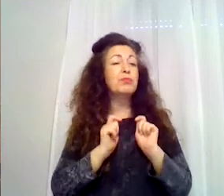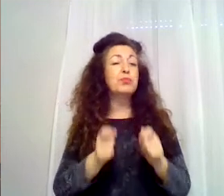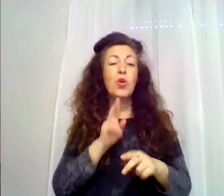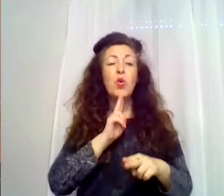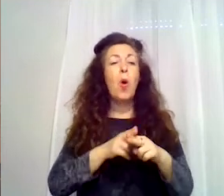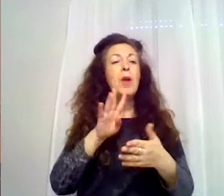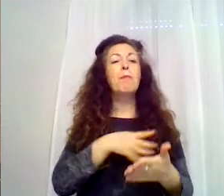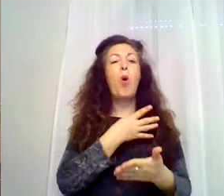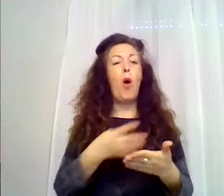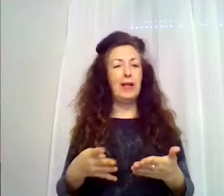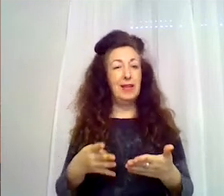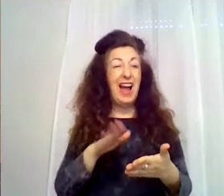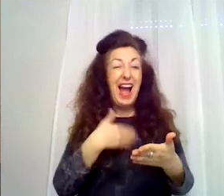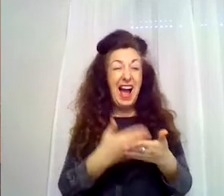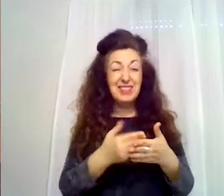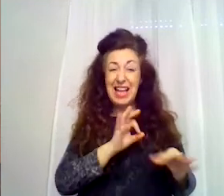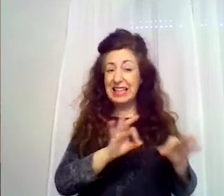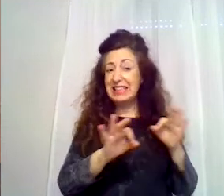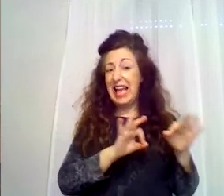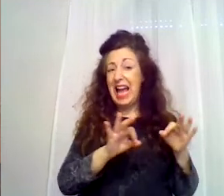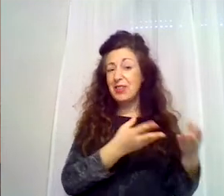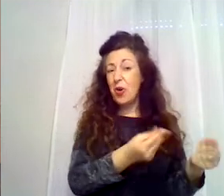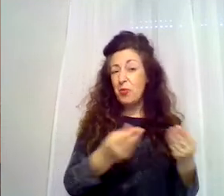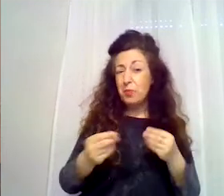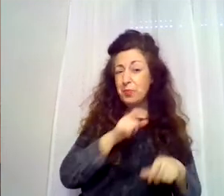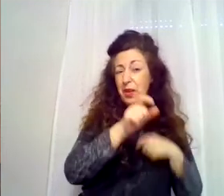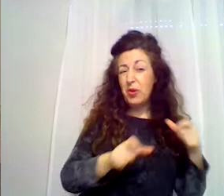oigan la cantidad de las